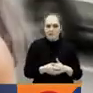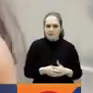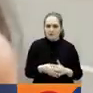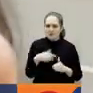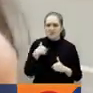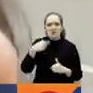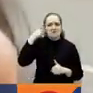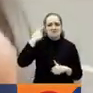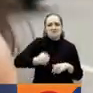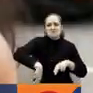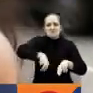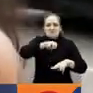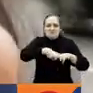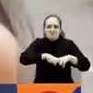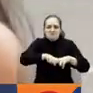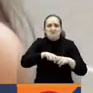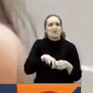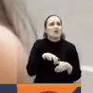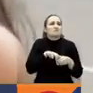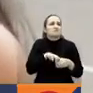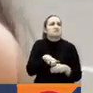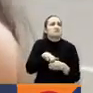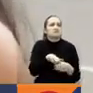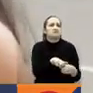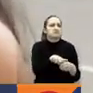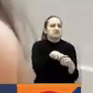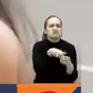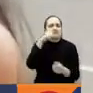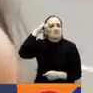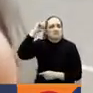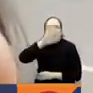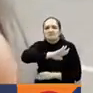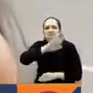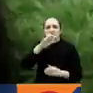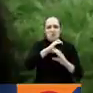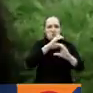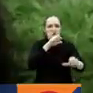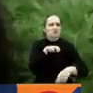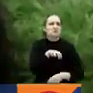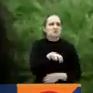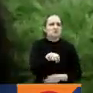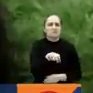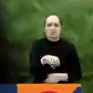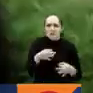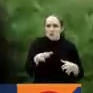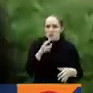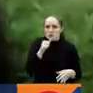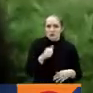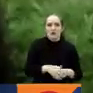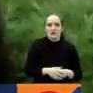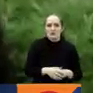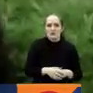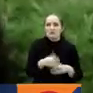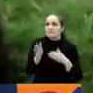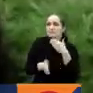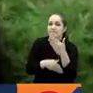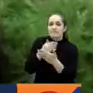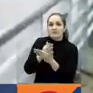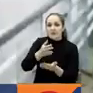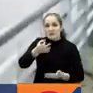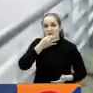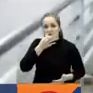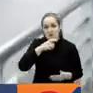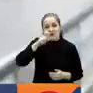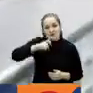confiada en el Mío. Y fuera de eso, no hay seguridad. Caminando rumbo a reclamar sus medicamentos, dice